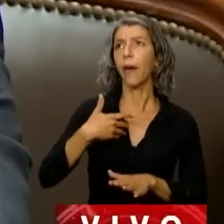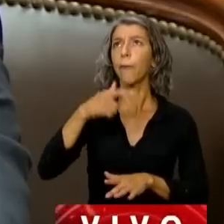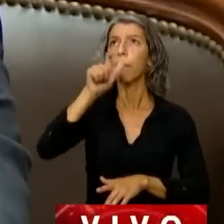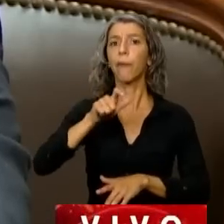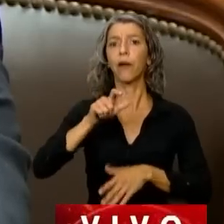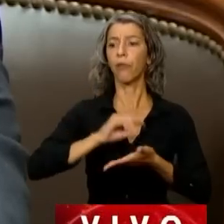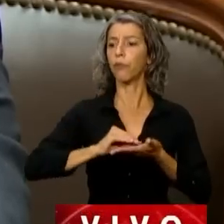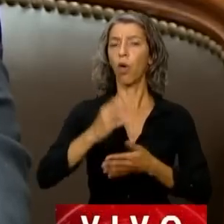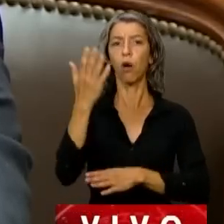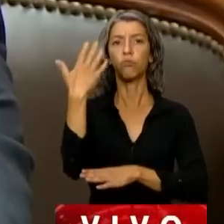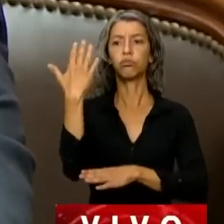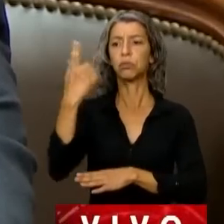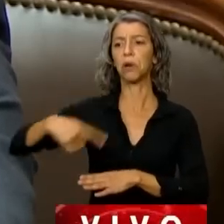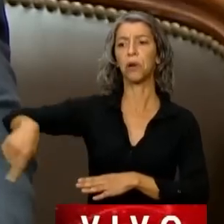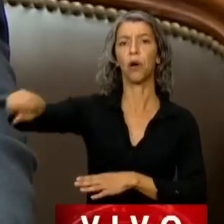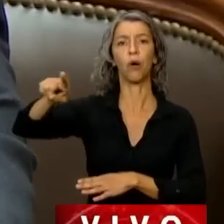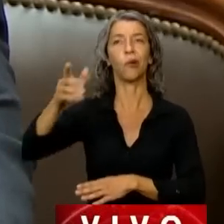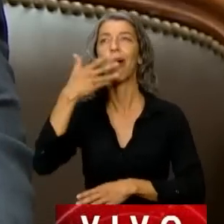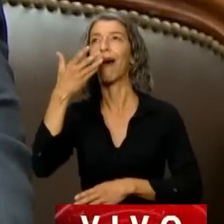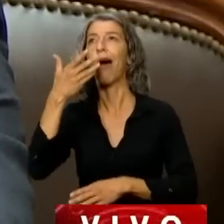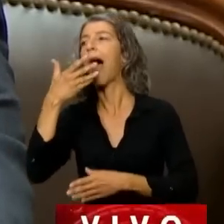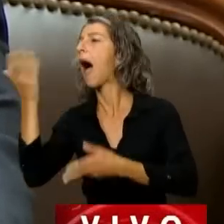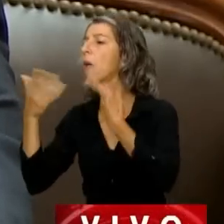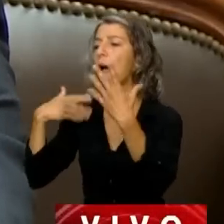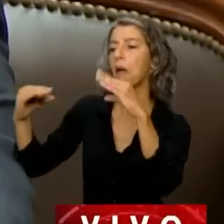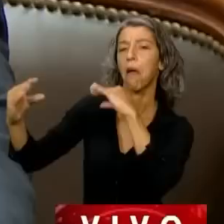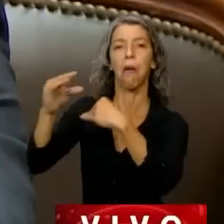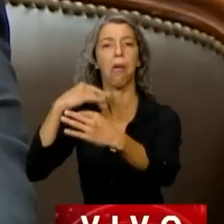que está haciendo comentarios. En segundo lugar,